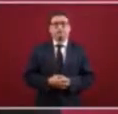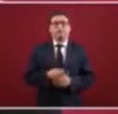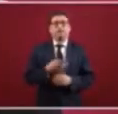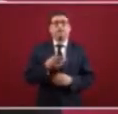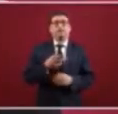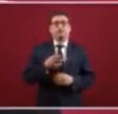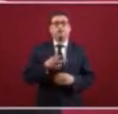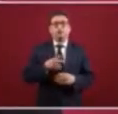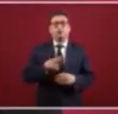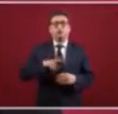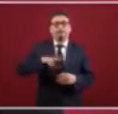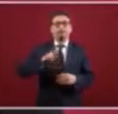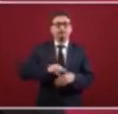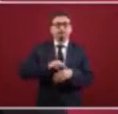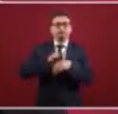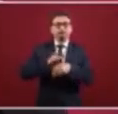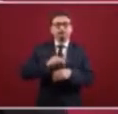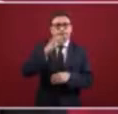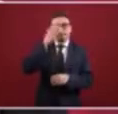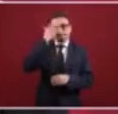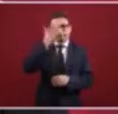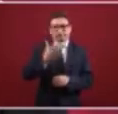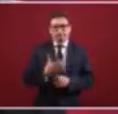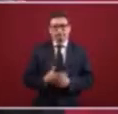la realidad,